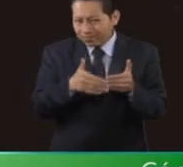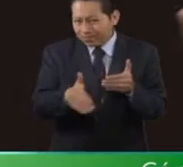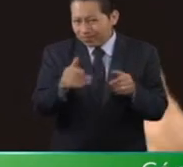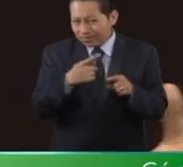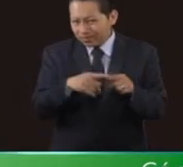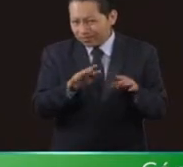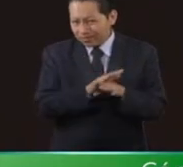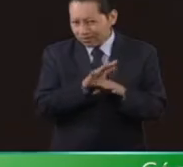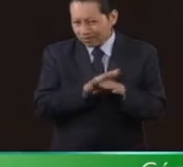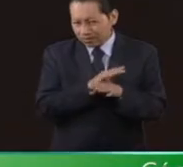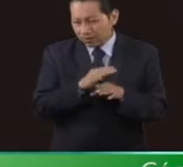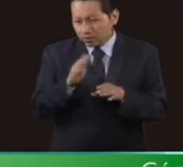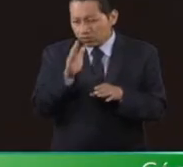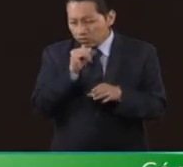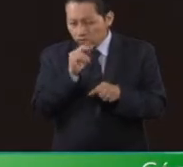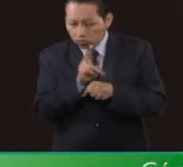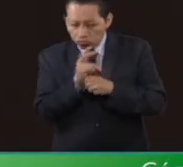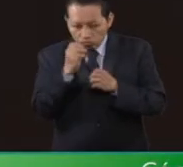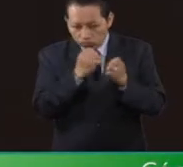no tengan que ser revisadas?